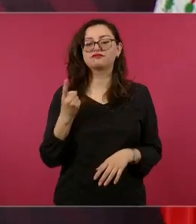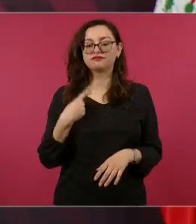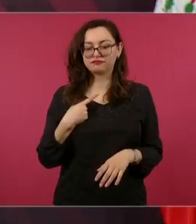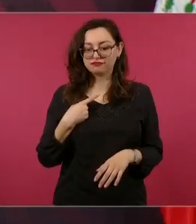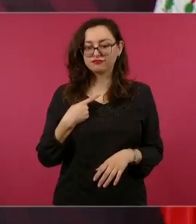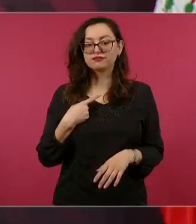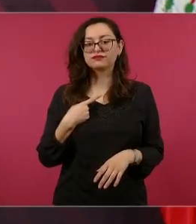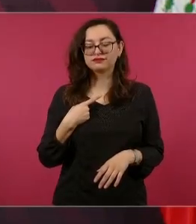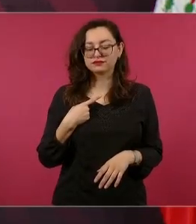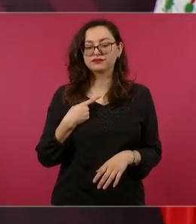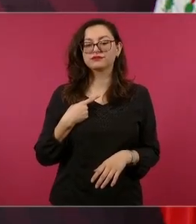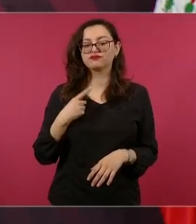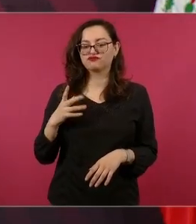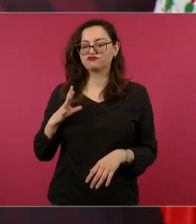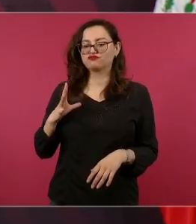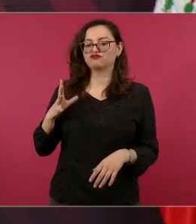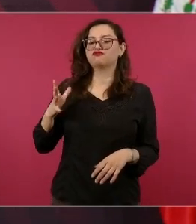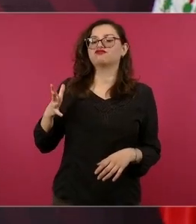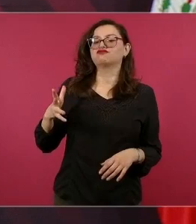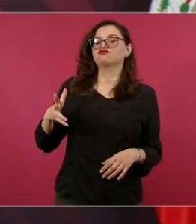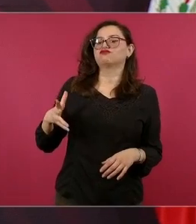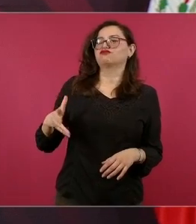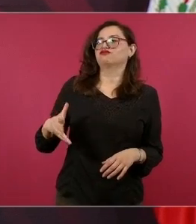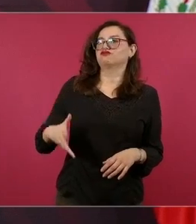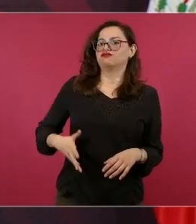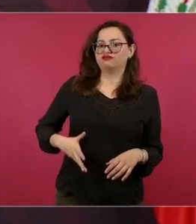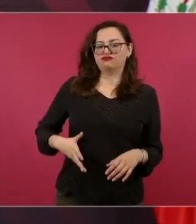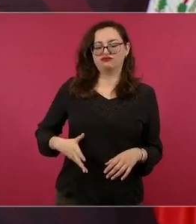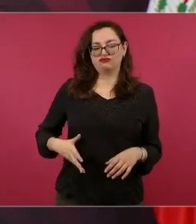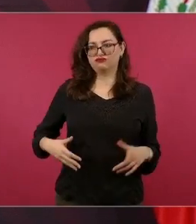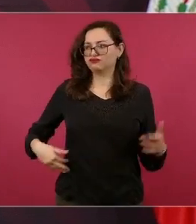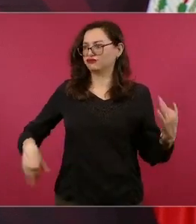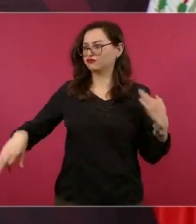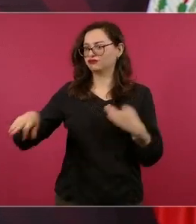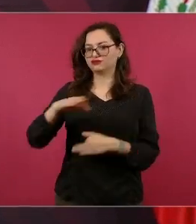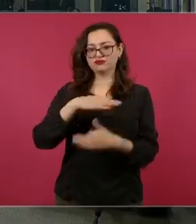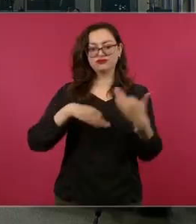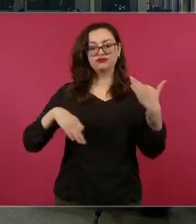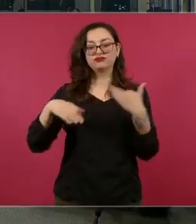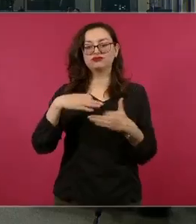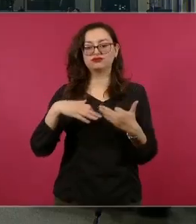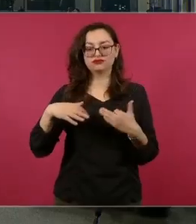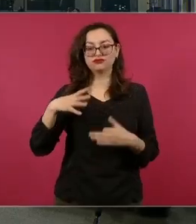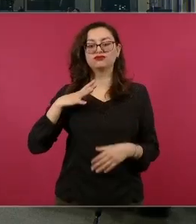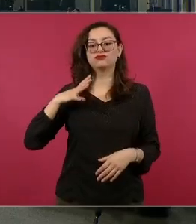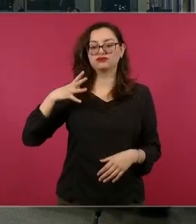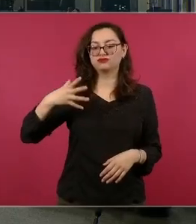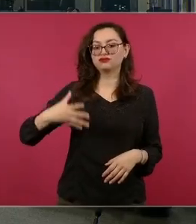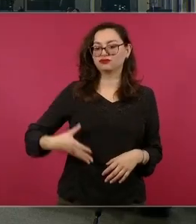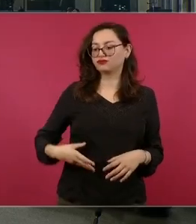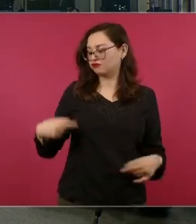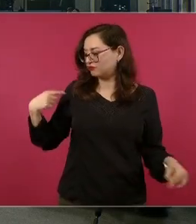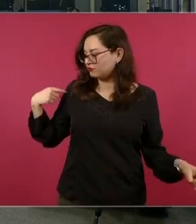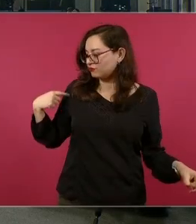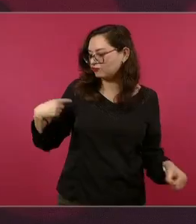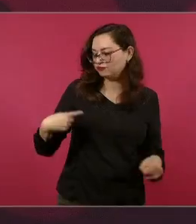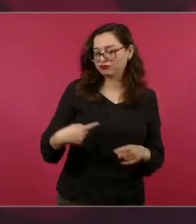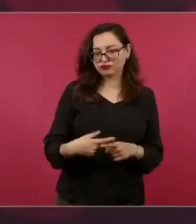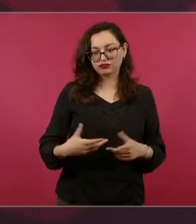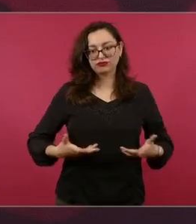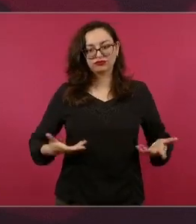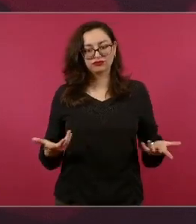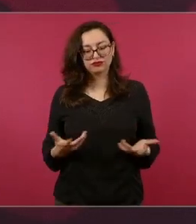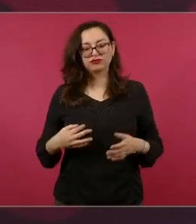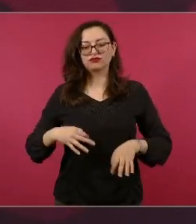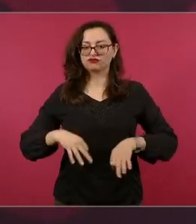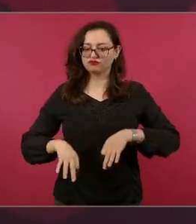sentirnos orgullosos todos de lo que se ha avanzado. ¿Cuándo